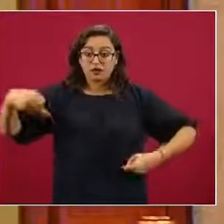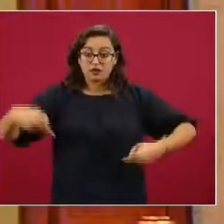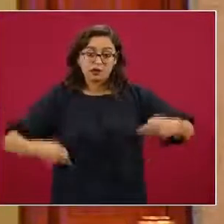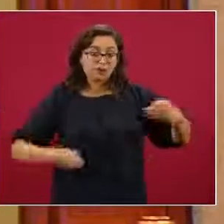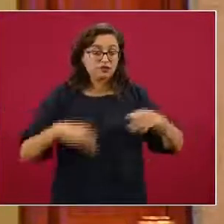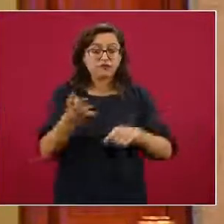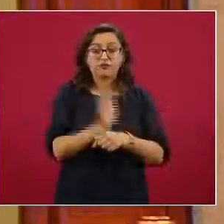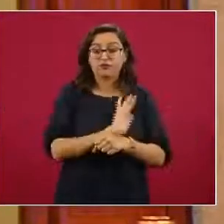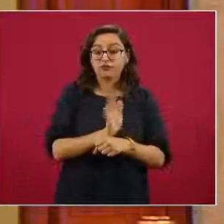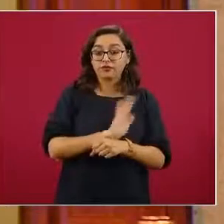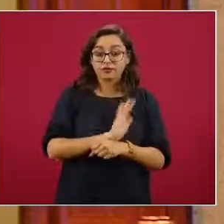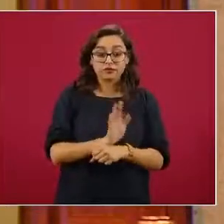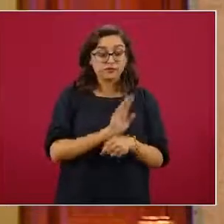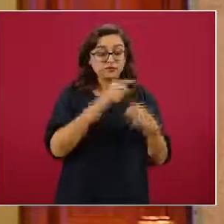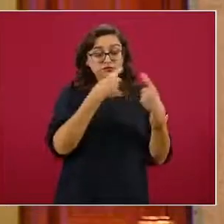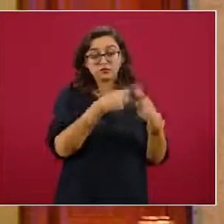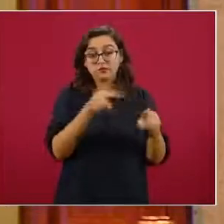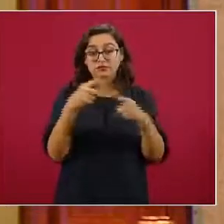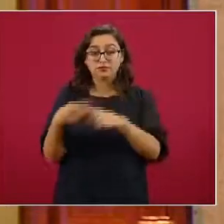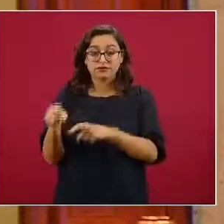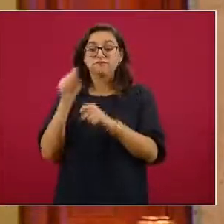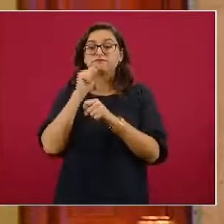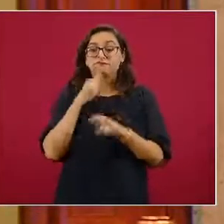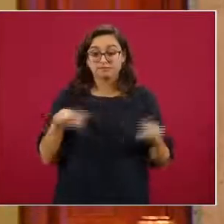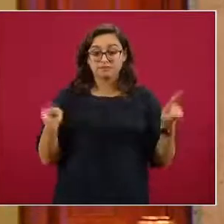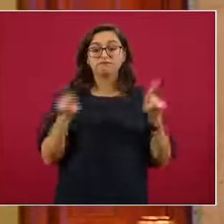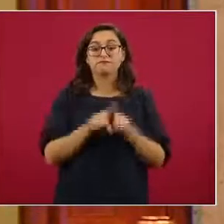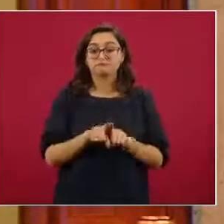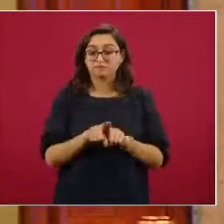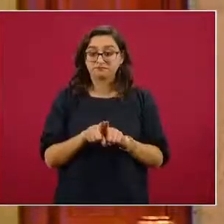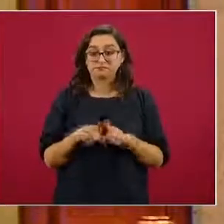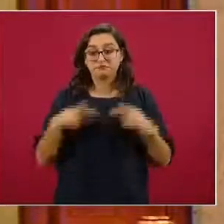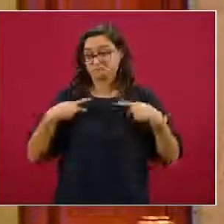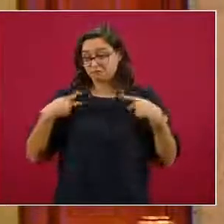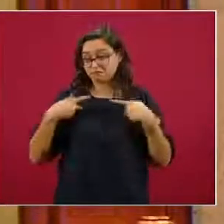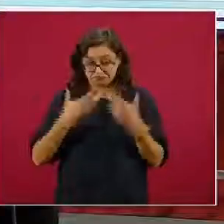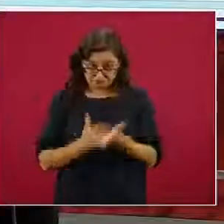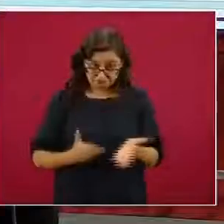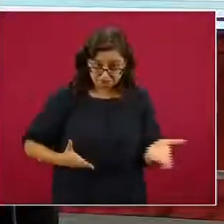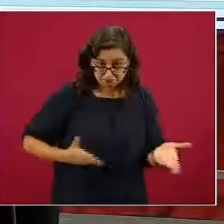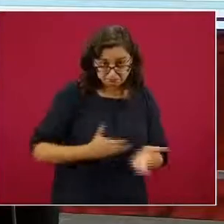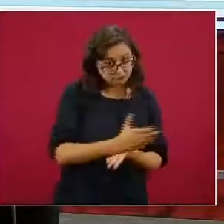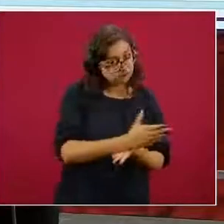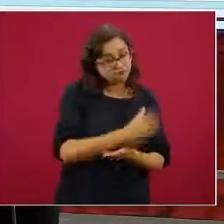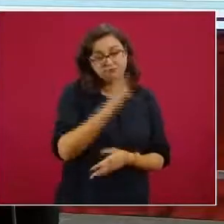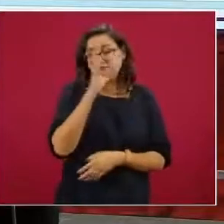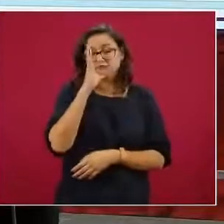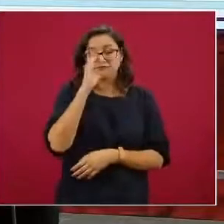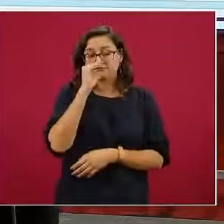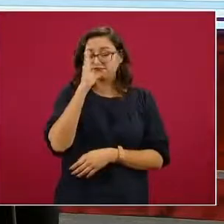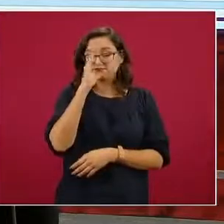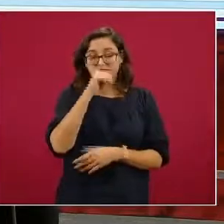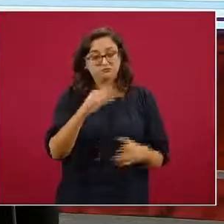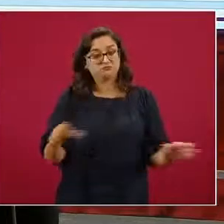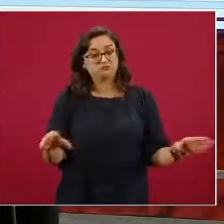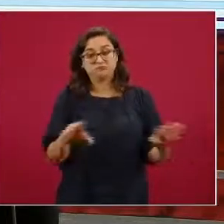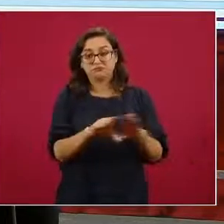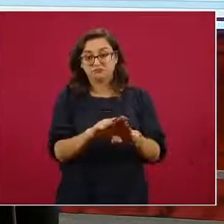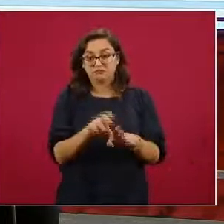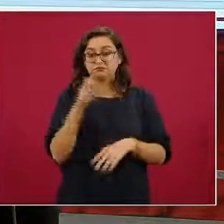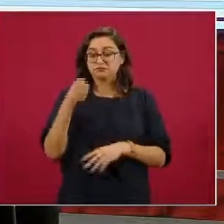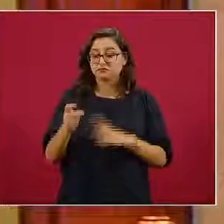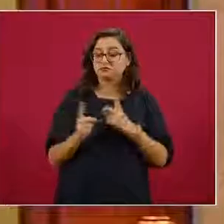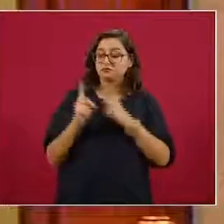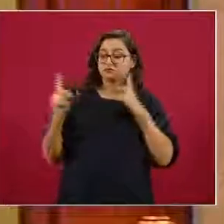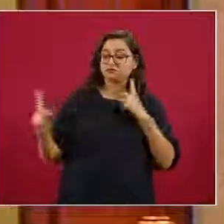públicas, etcétera, suspendimos temporalmente la oportunidad de que las personas se congregaran. Y esa fue la Jornada Nacional de